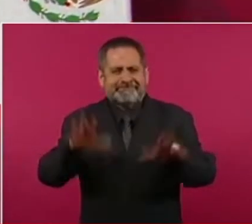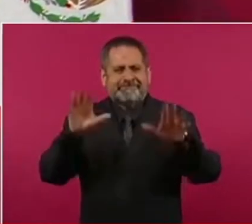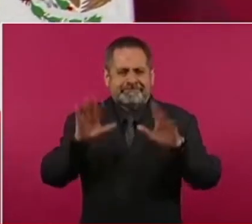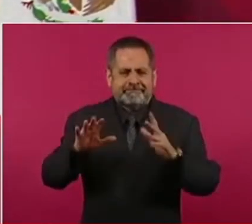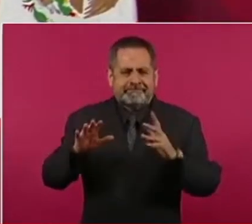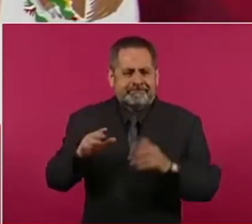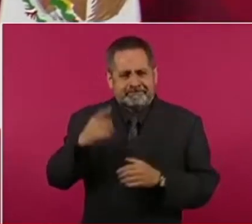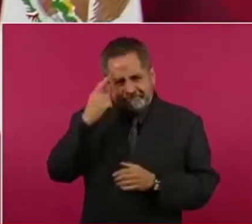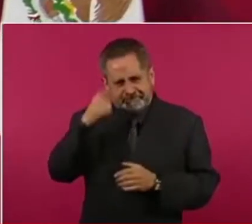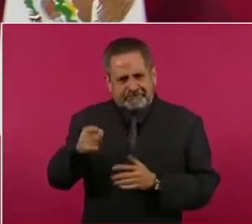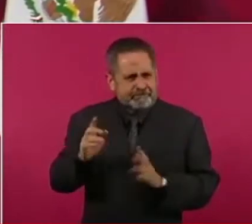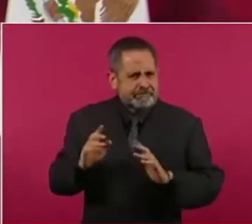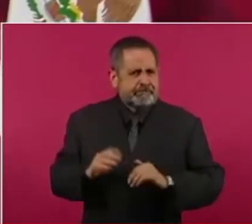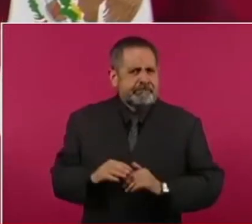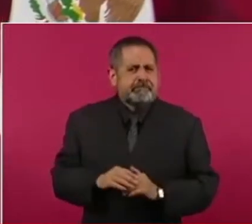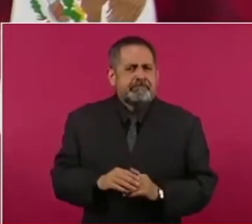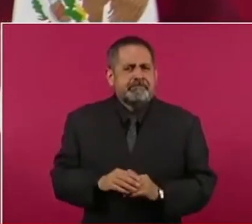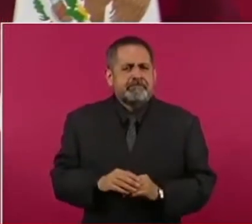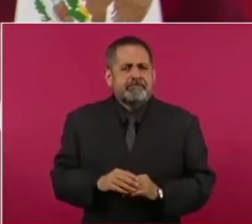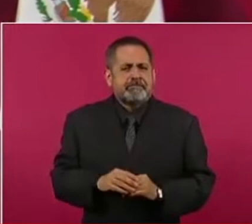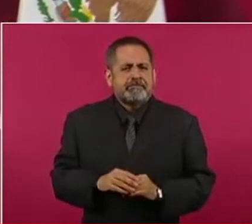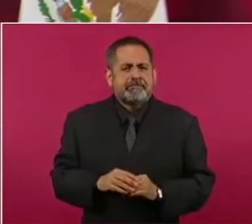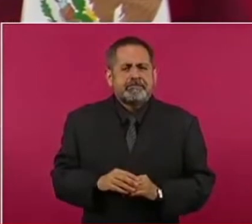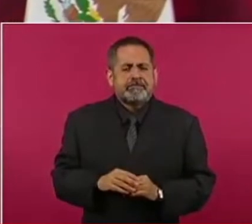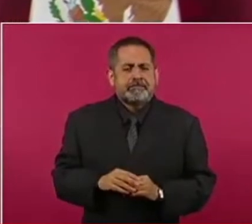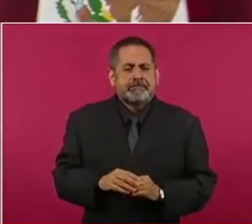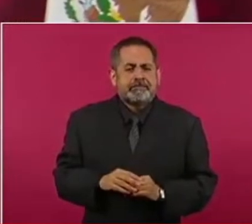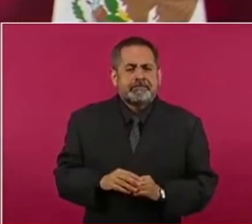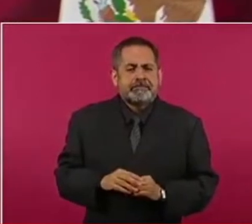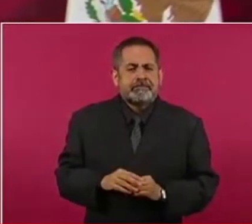de manera